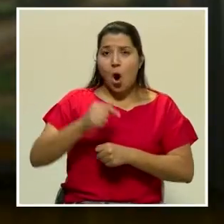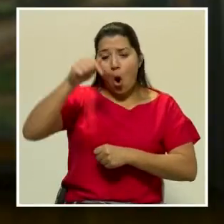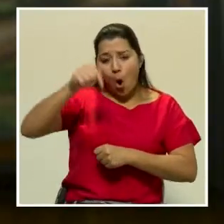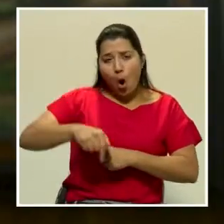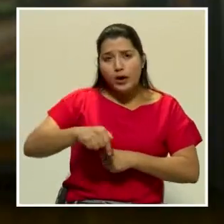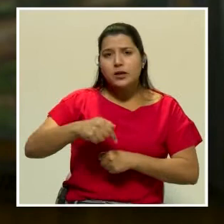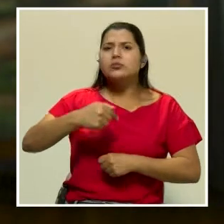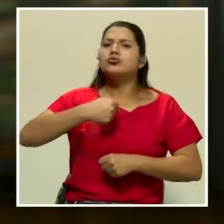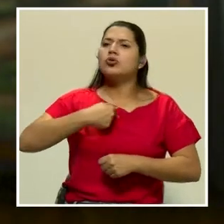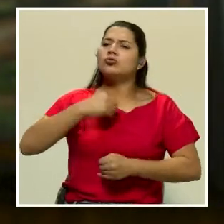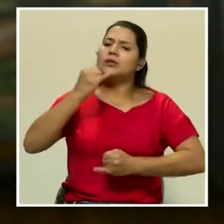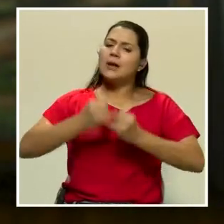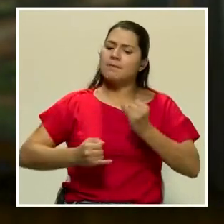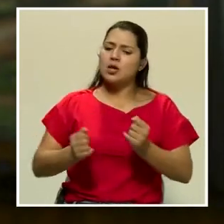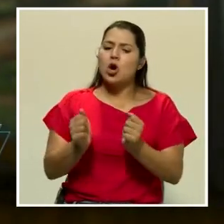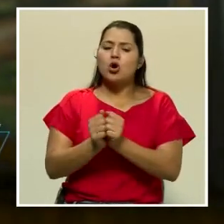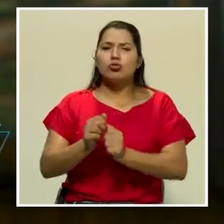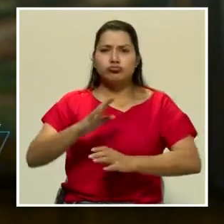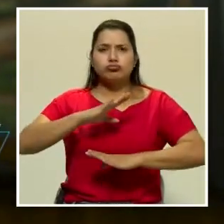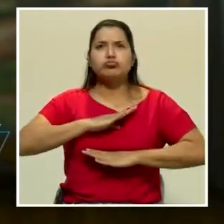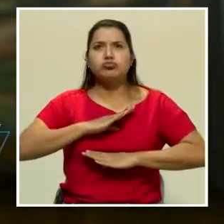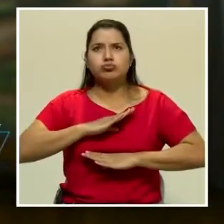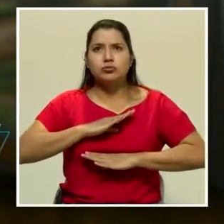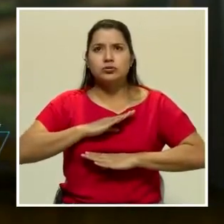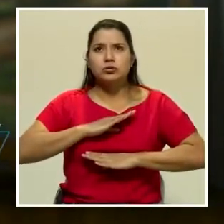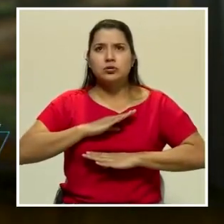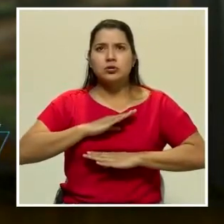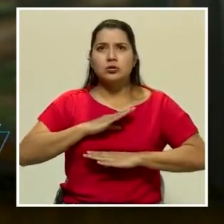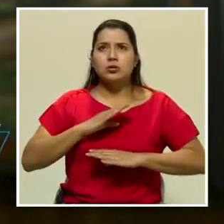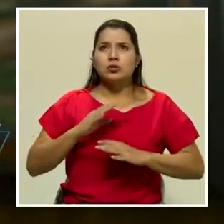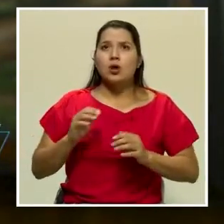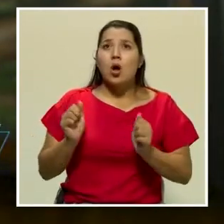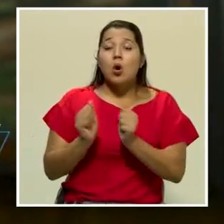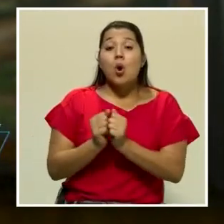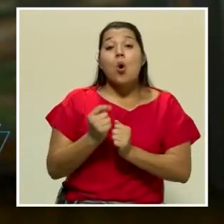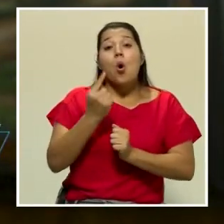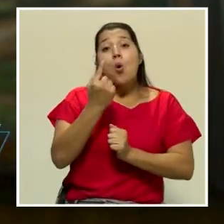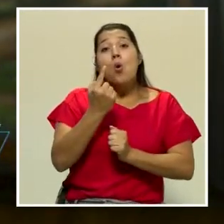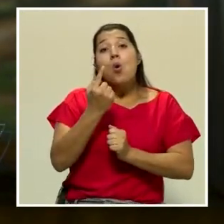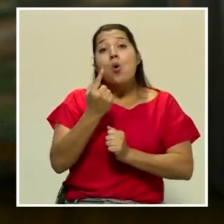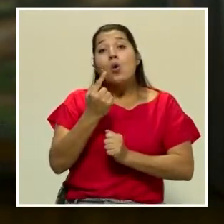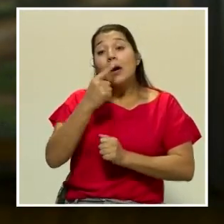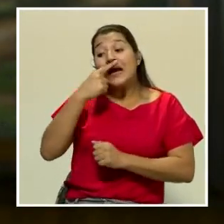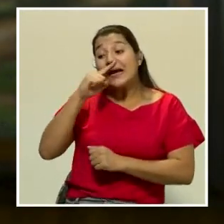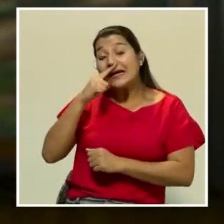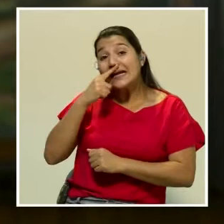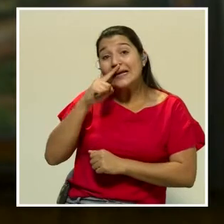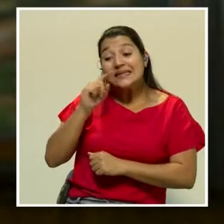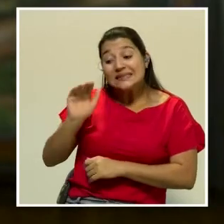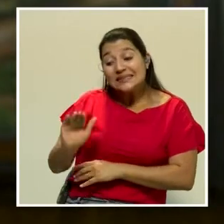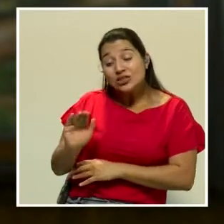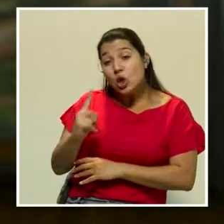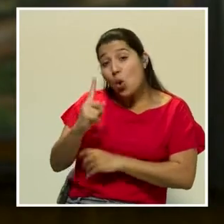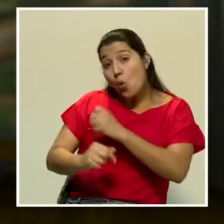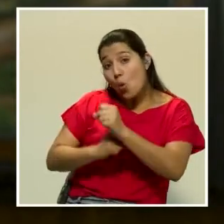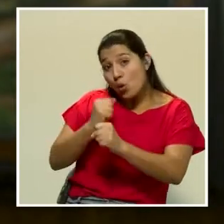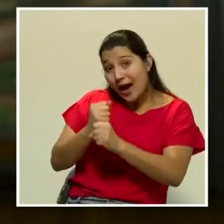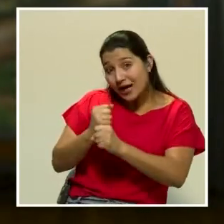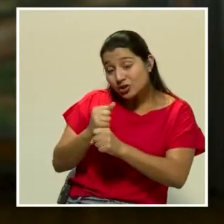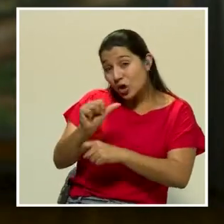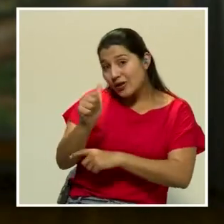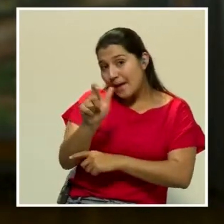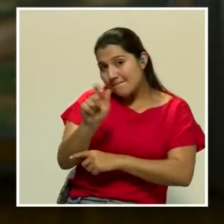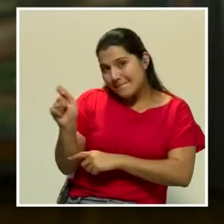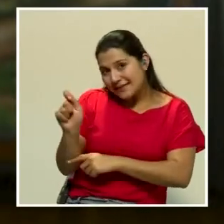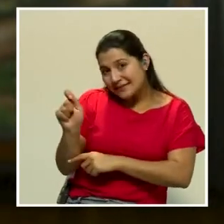cumplida, con un niño de 1 año y 10 meses que me espera en casa y que requiere mis